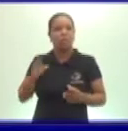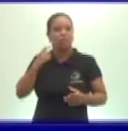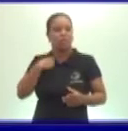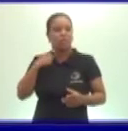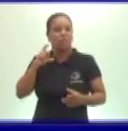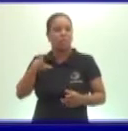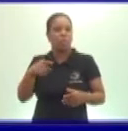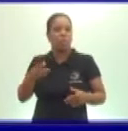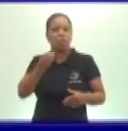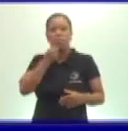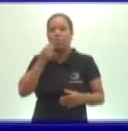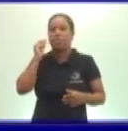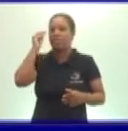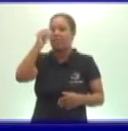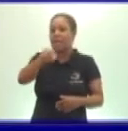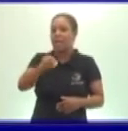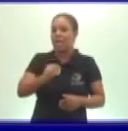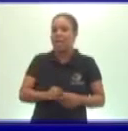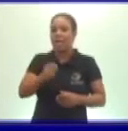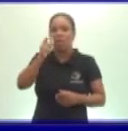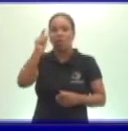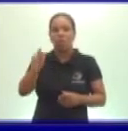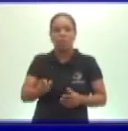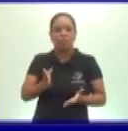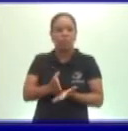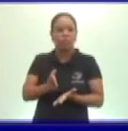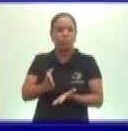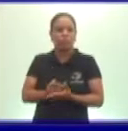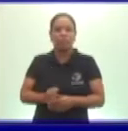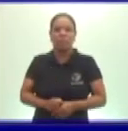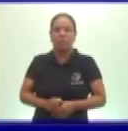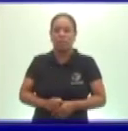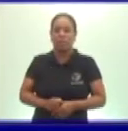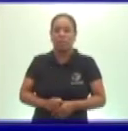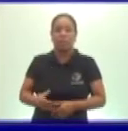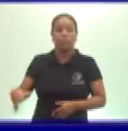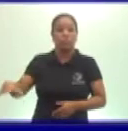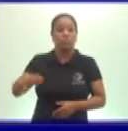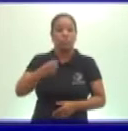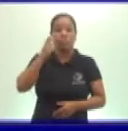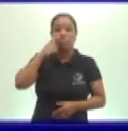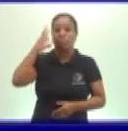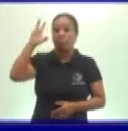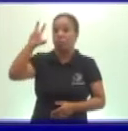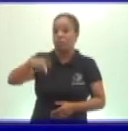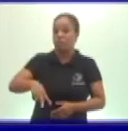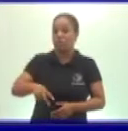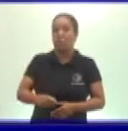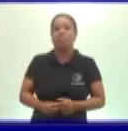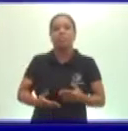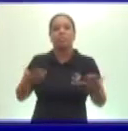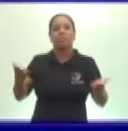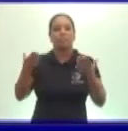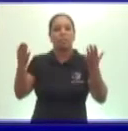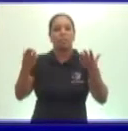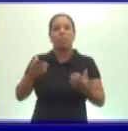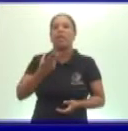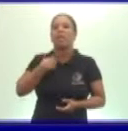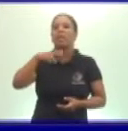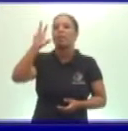La inferencia está revelada en que todos los objetivos que se desarrollarán y evaluarán en la asignatura